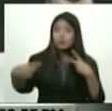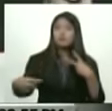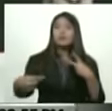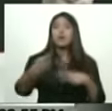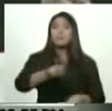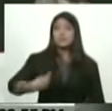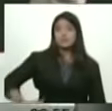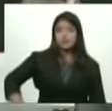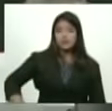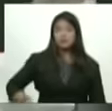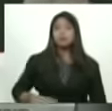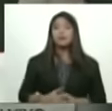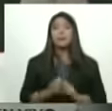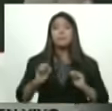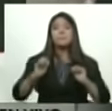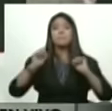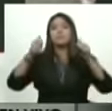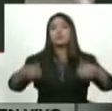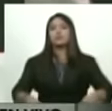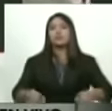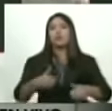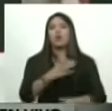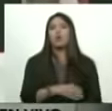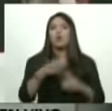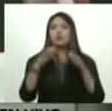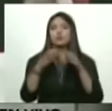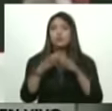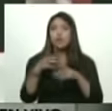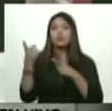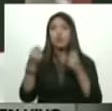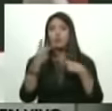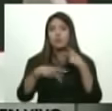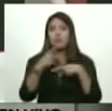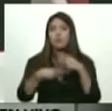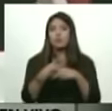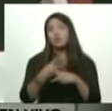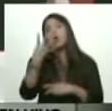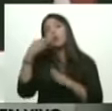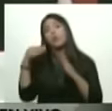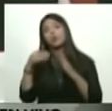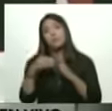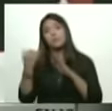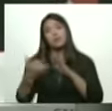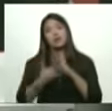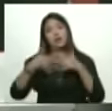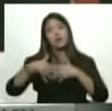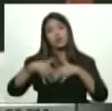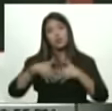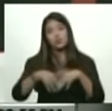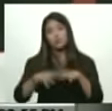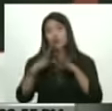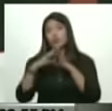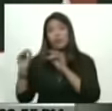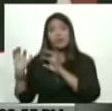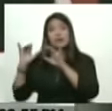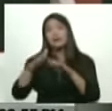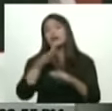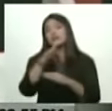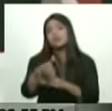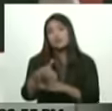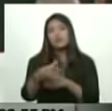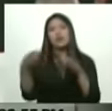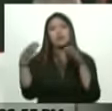presidente puso en marcha el Consejo Nacional de Economía Productiva, más de 4.000 industriales se han presentado a las diferentes